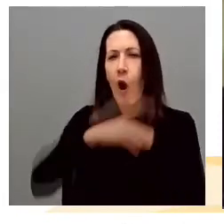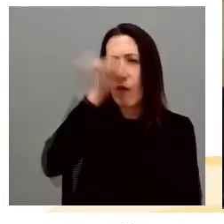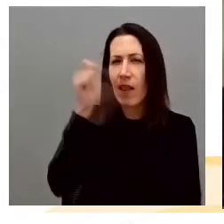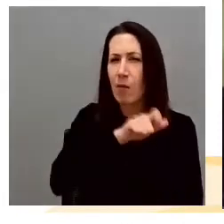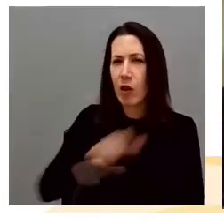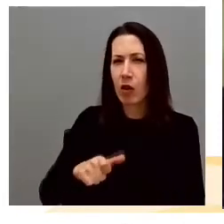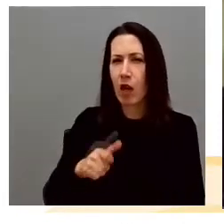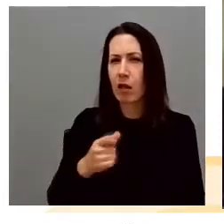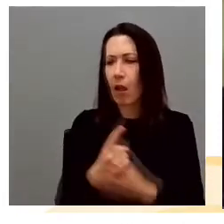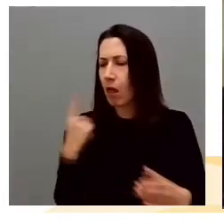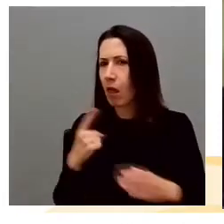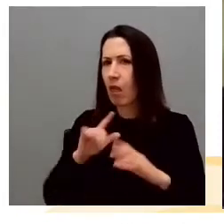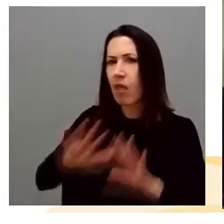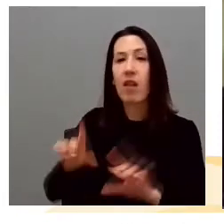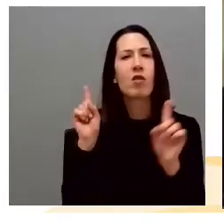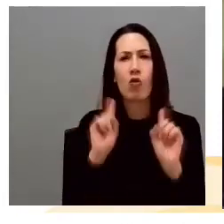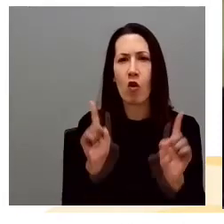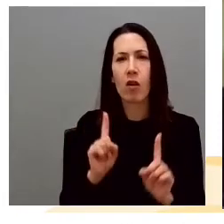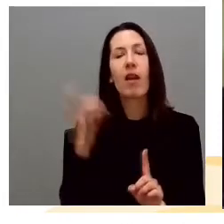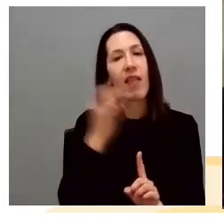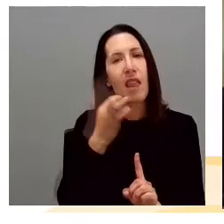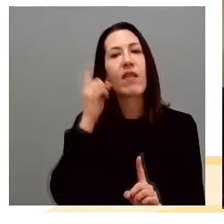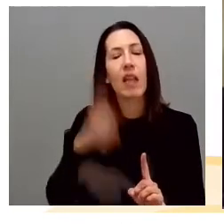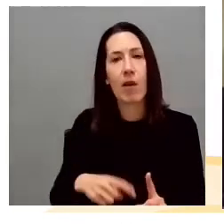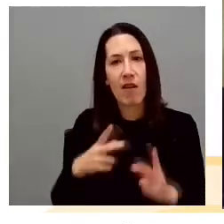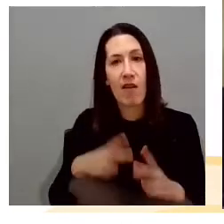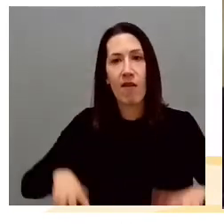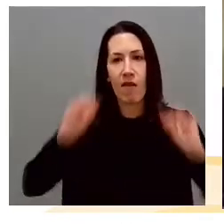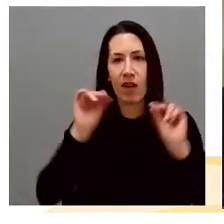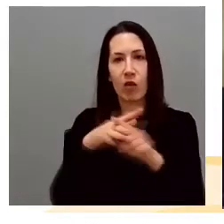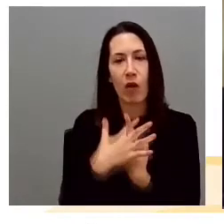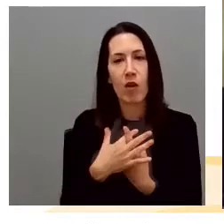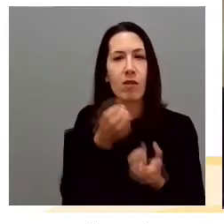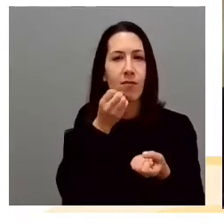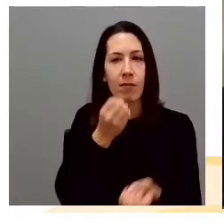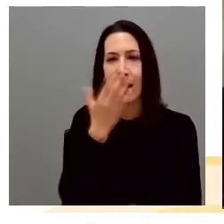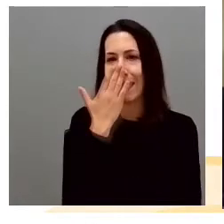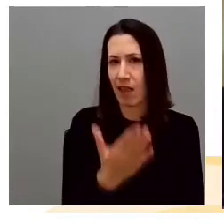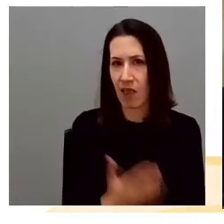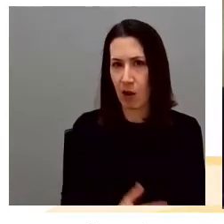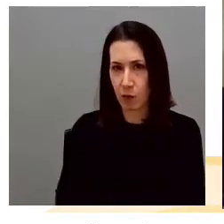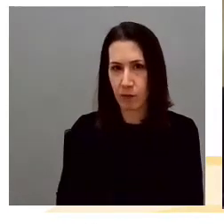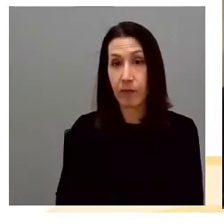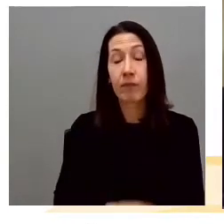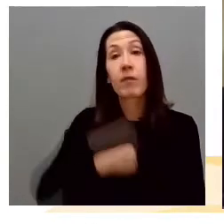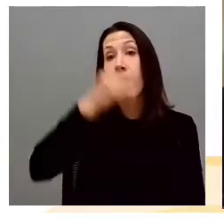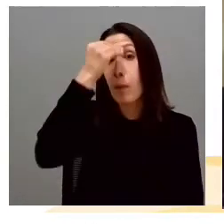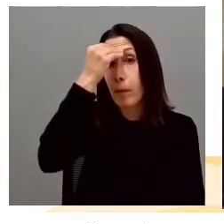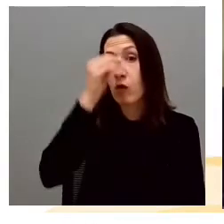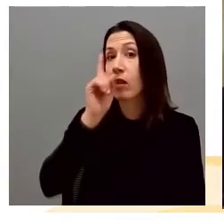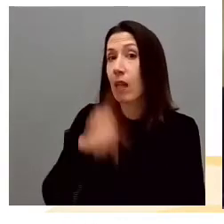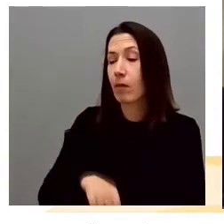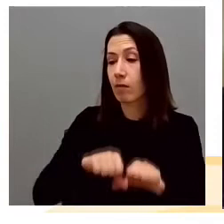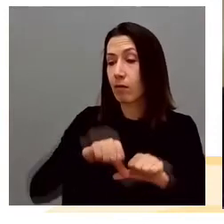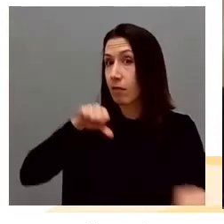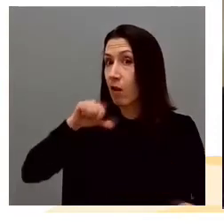Y hay que salir contando las cosas como son, y creo que ha habido también algunas injusticias a la hora